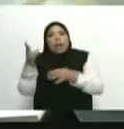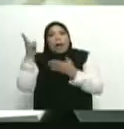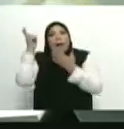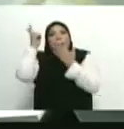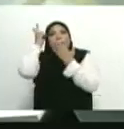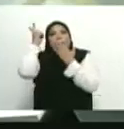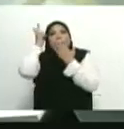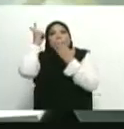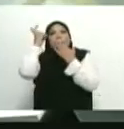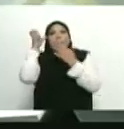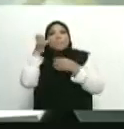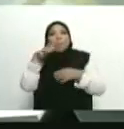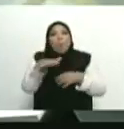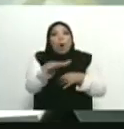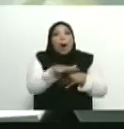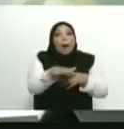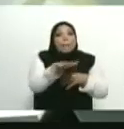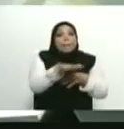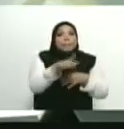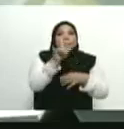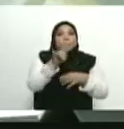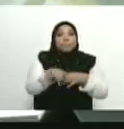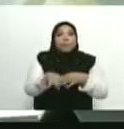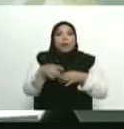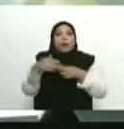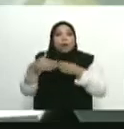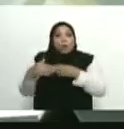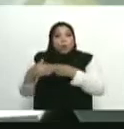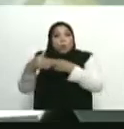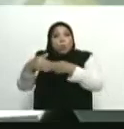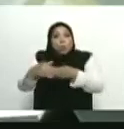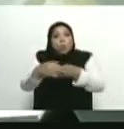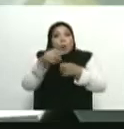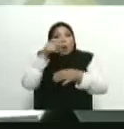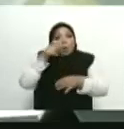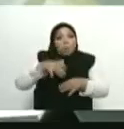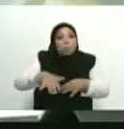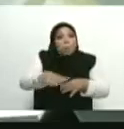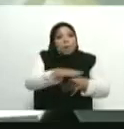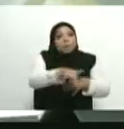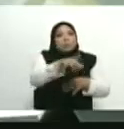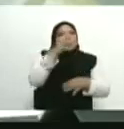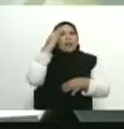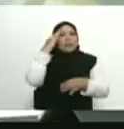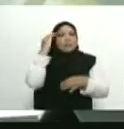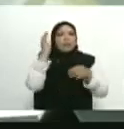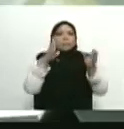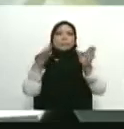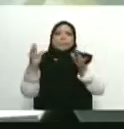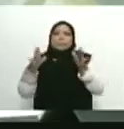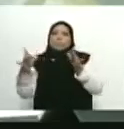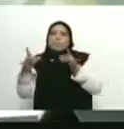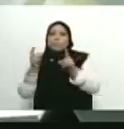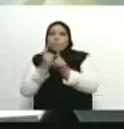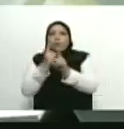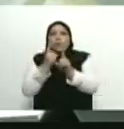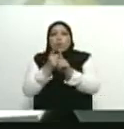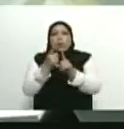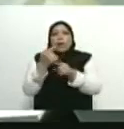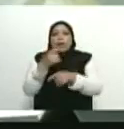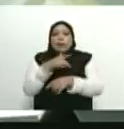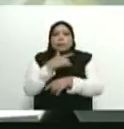de pescadores, que fue decisivo, sus conocimientos del lago, de los vientos, su capacidad de combate, su